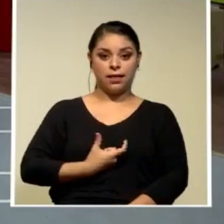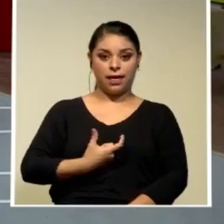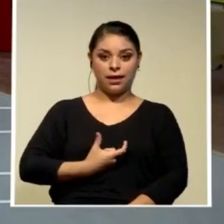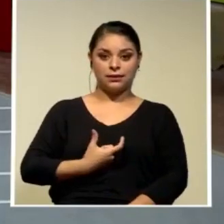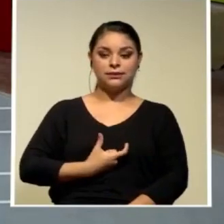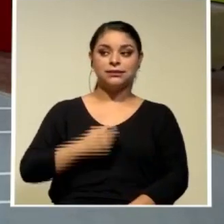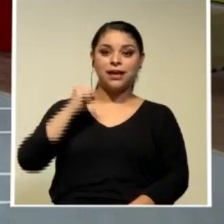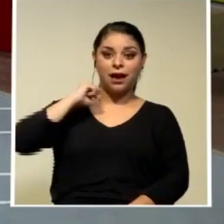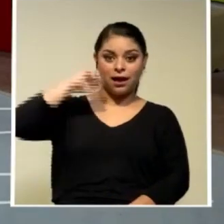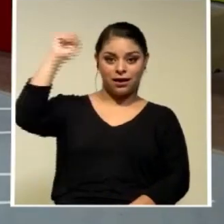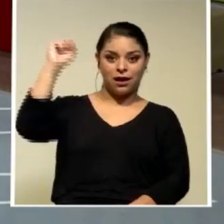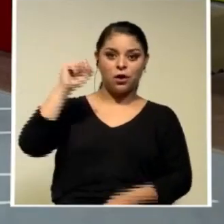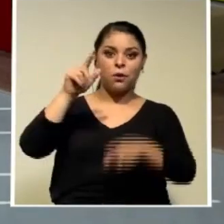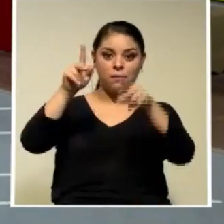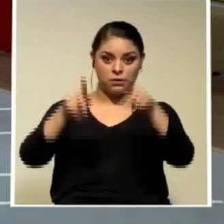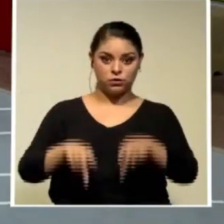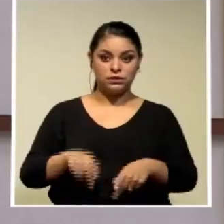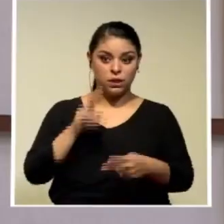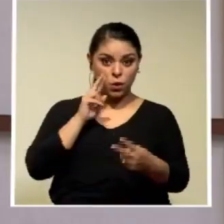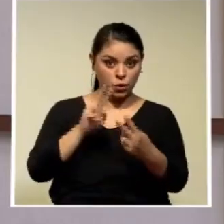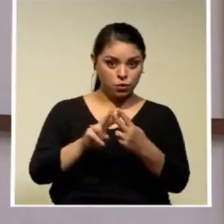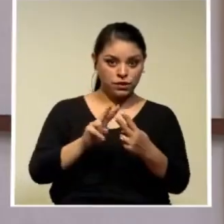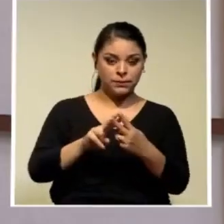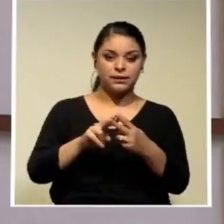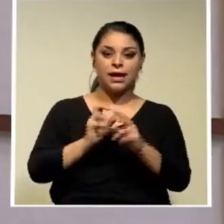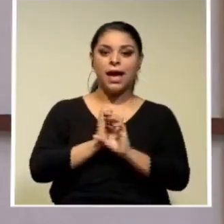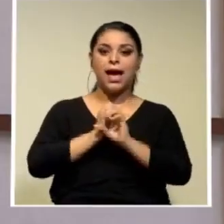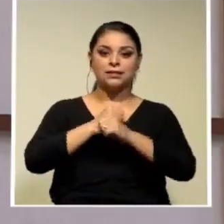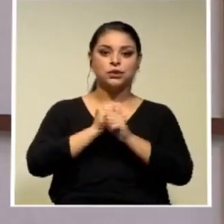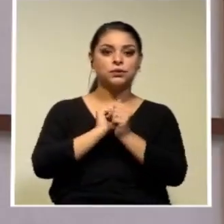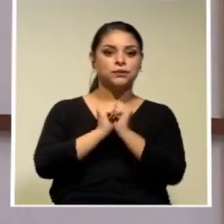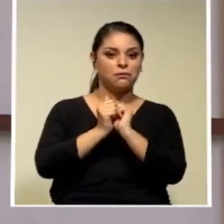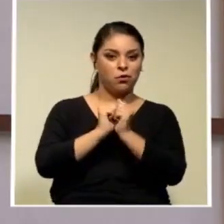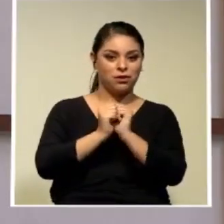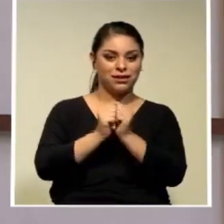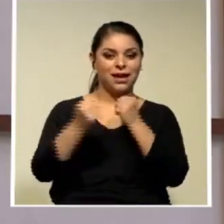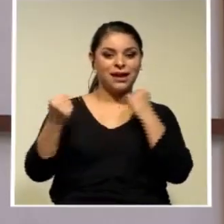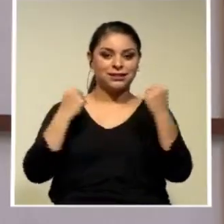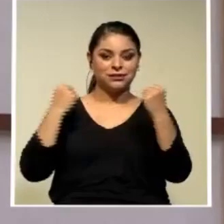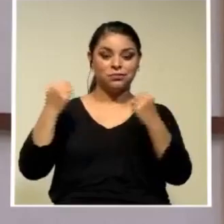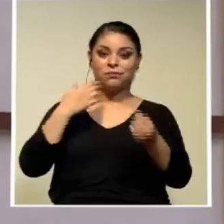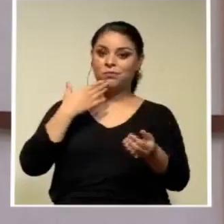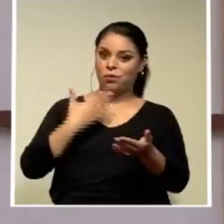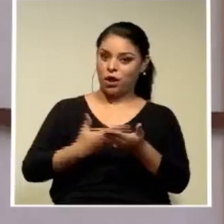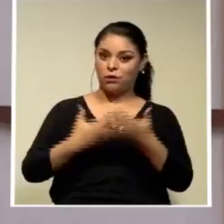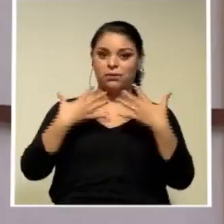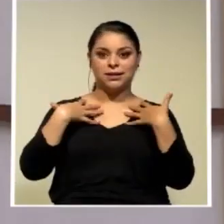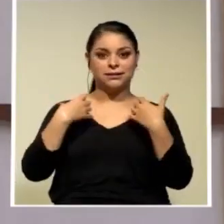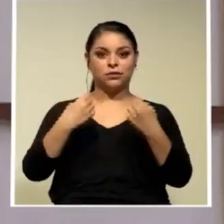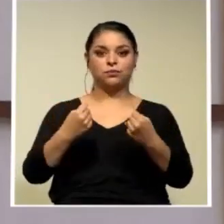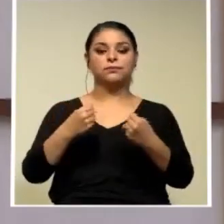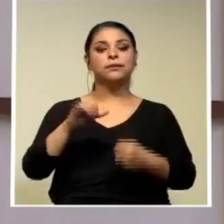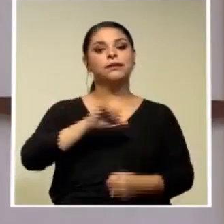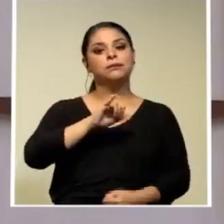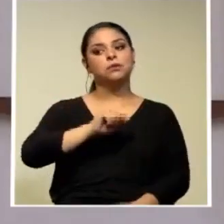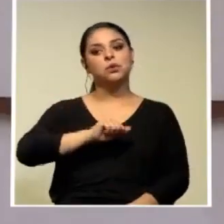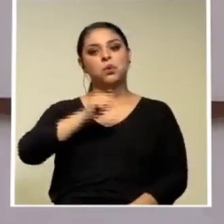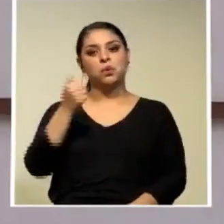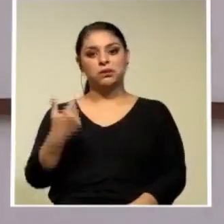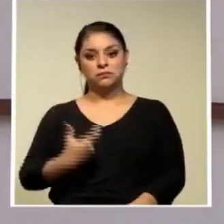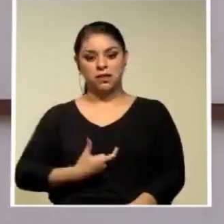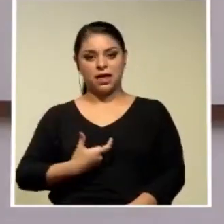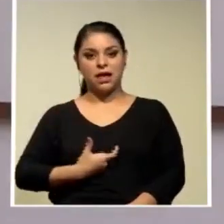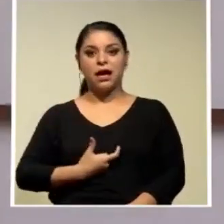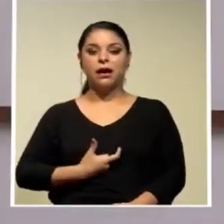que conocemos realizando deporte, ejercicio, que es tan bueno, sí, para la salud. Y nosotros por ahí también tenemos otras medallitas que a veces se nos